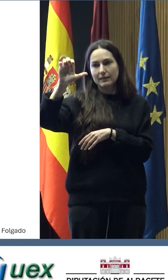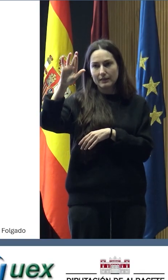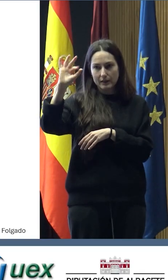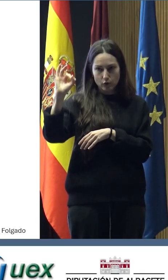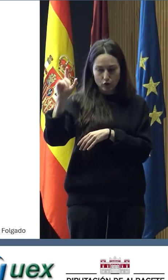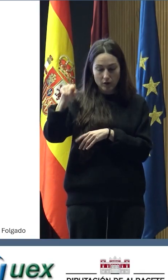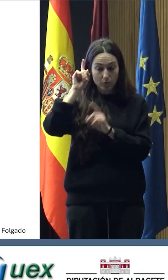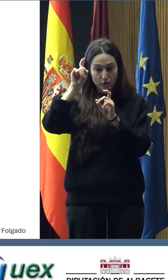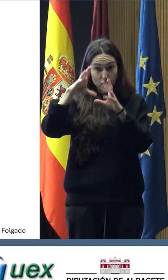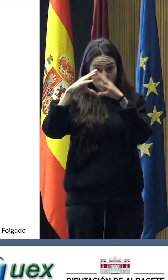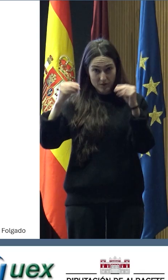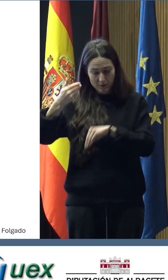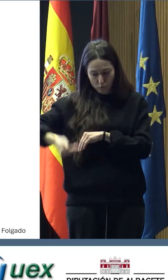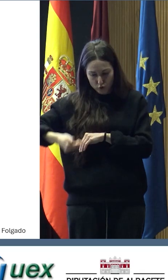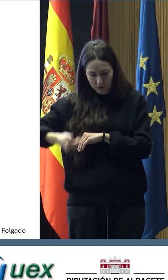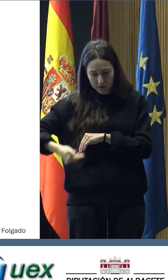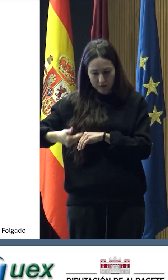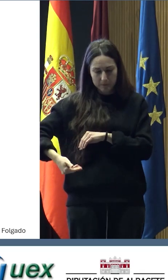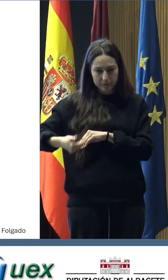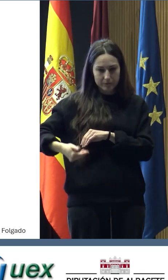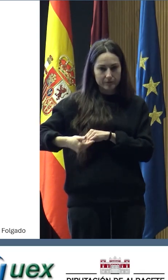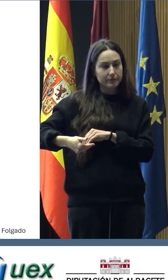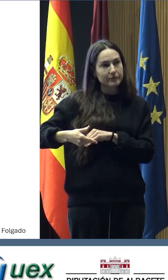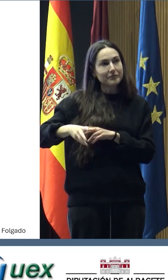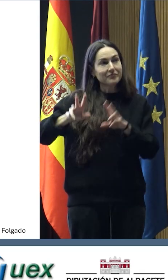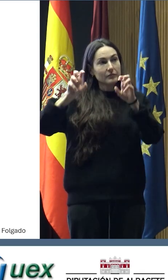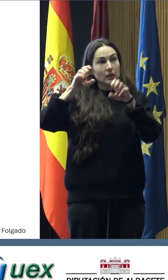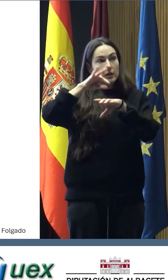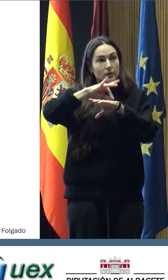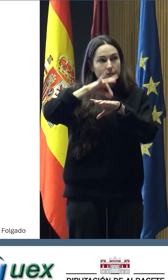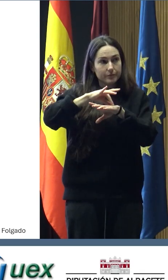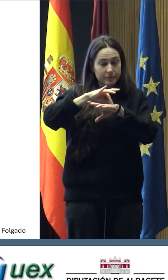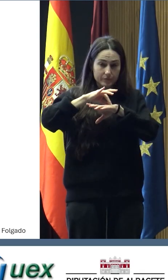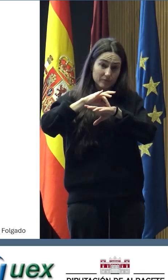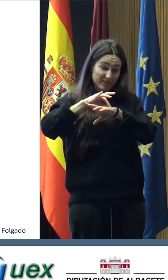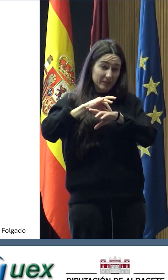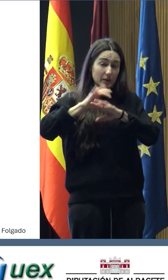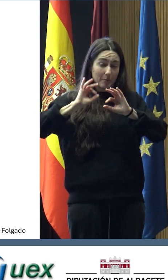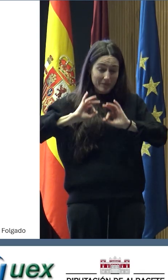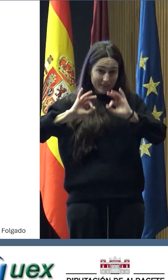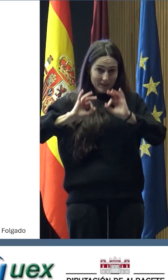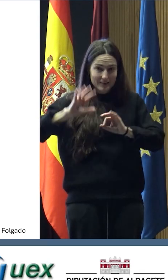importante en cuestión de la medicina en el sesgo de género,